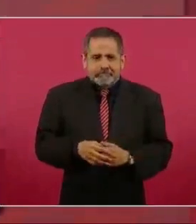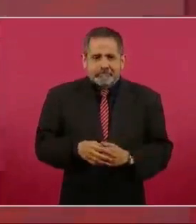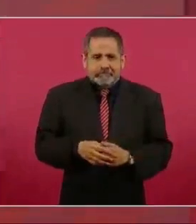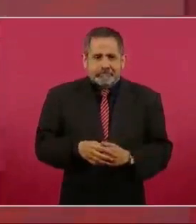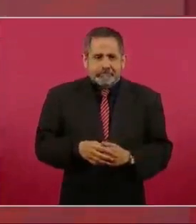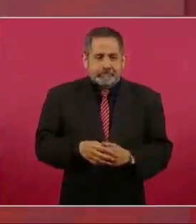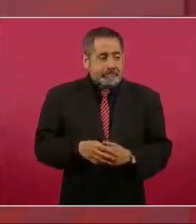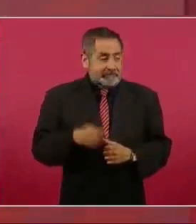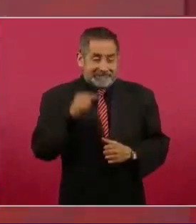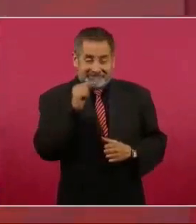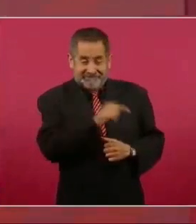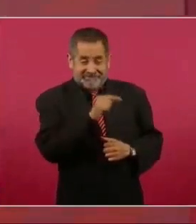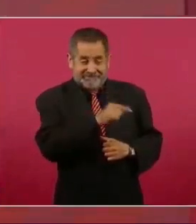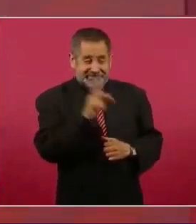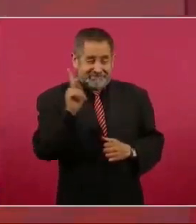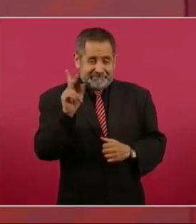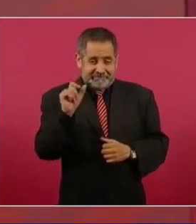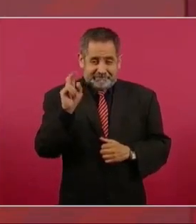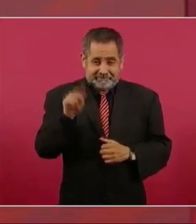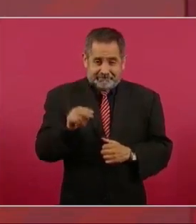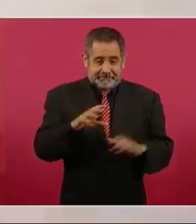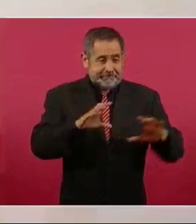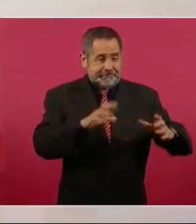se opuso